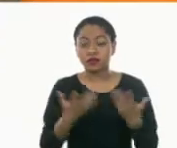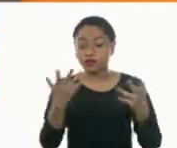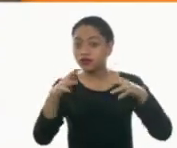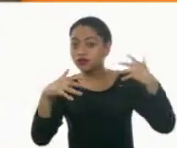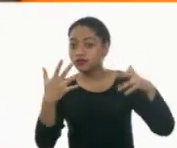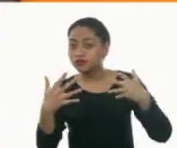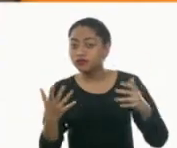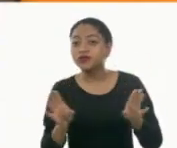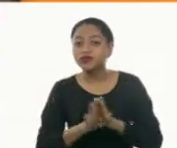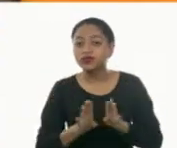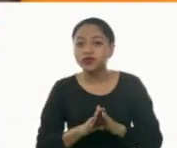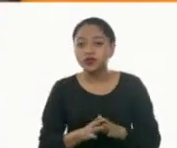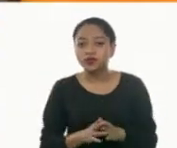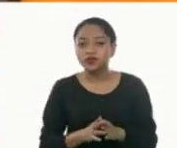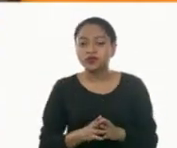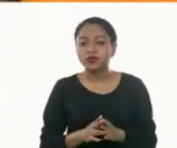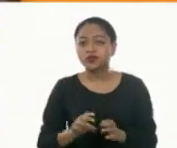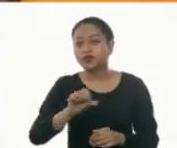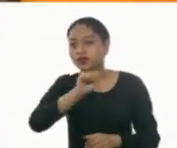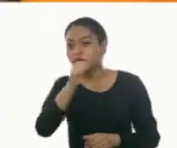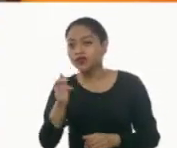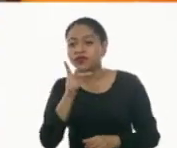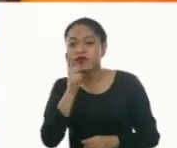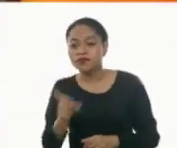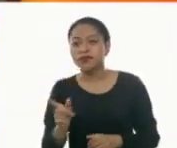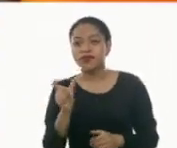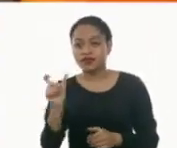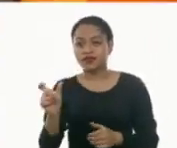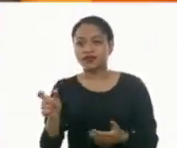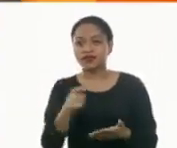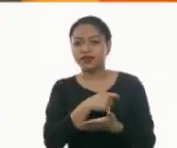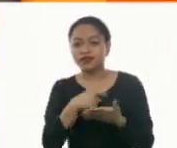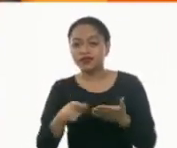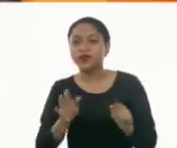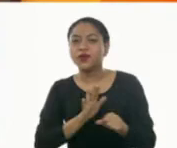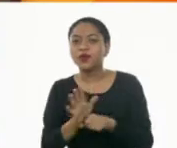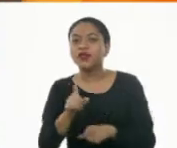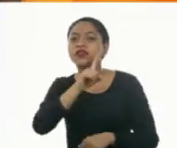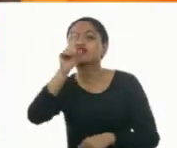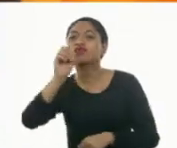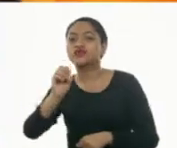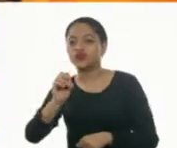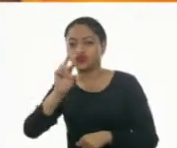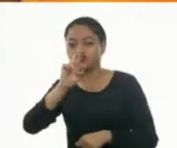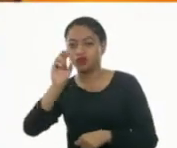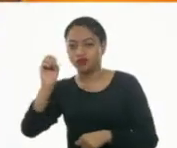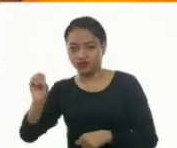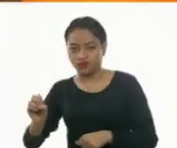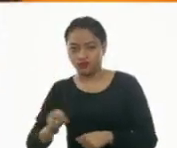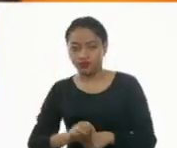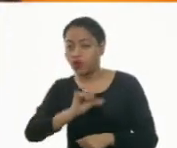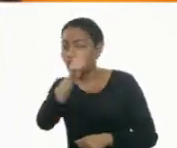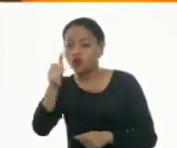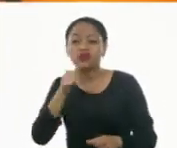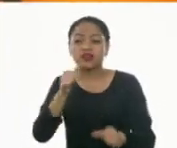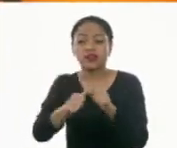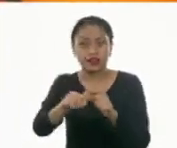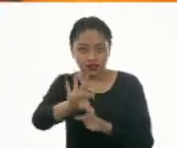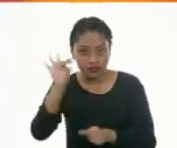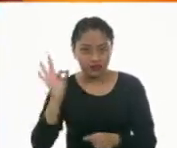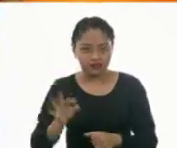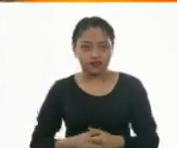¿Cómo cuál se escribe con esa letra? Zorro. Zorro. Muy bien, Aldo. Otra. Agarra otra, Aldo.